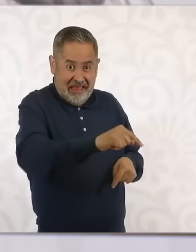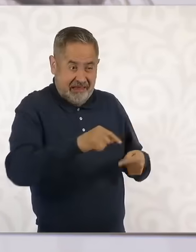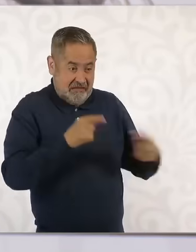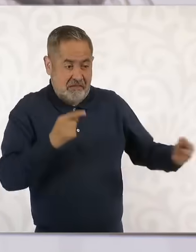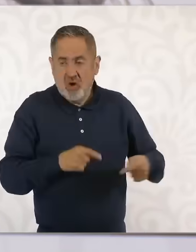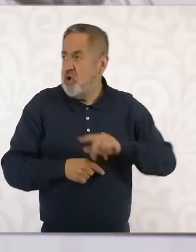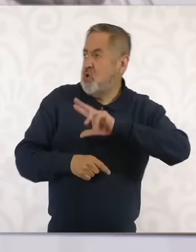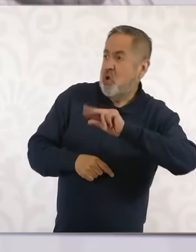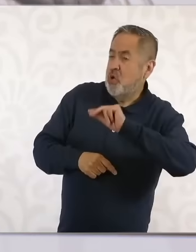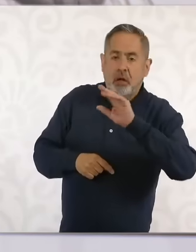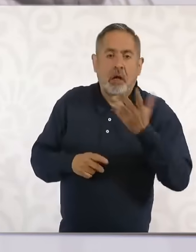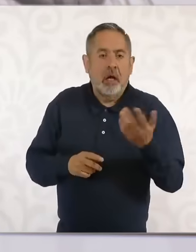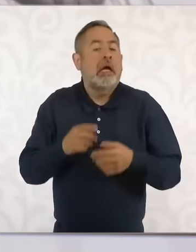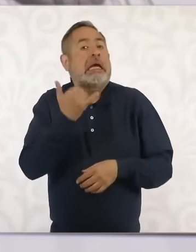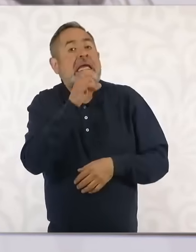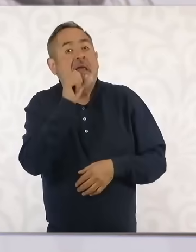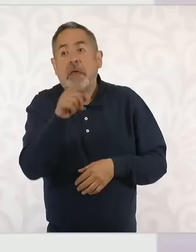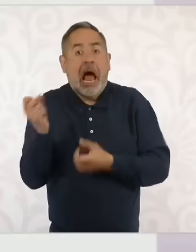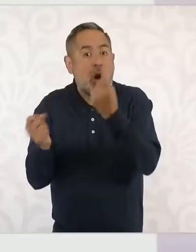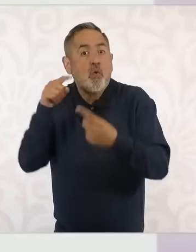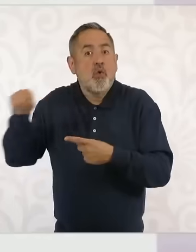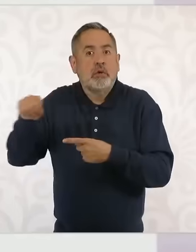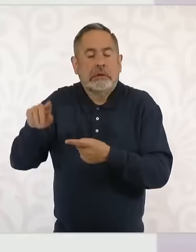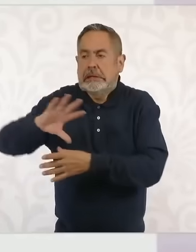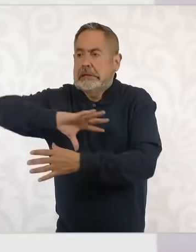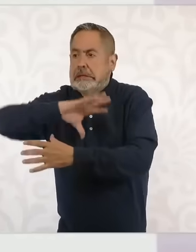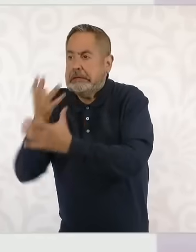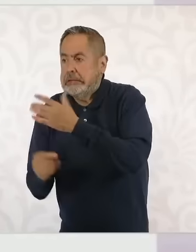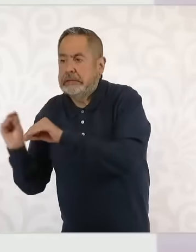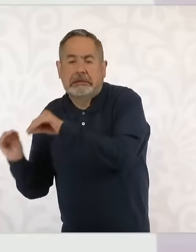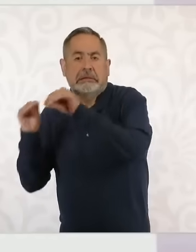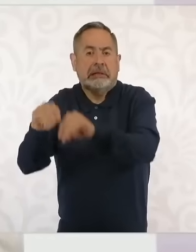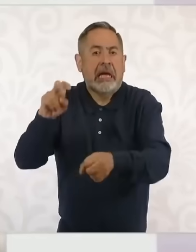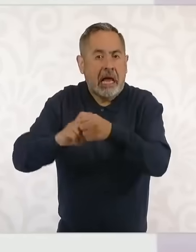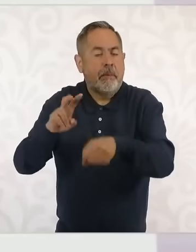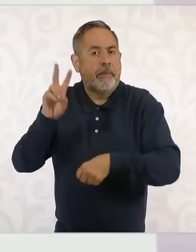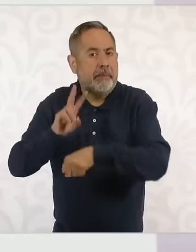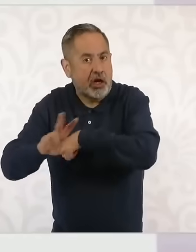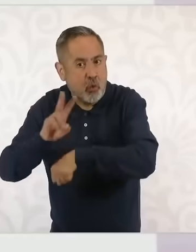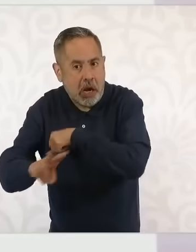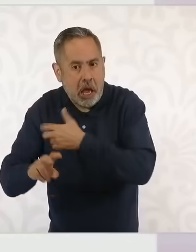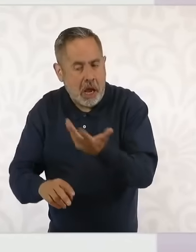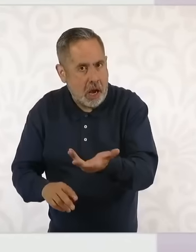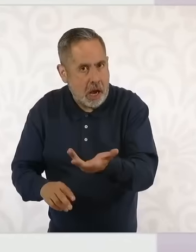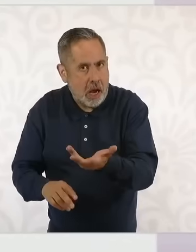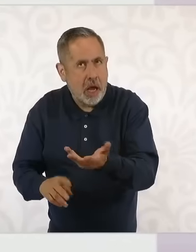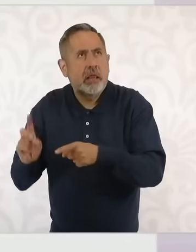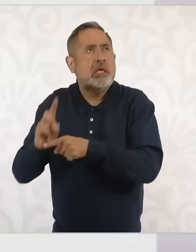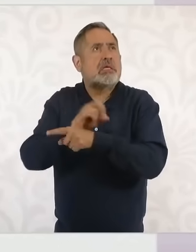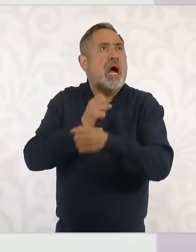se resguardaron en la Embajada de México en Venezuela. Hay una historia larga desde